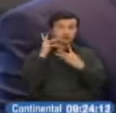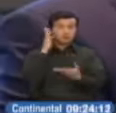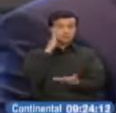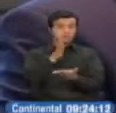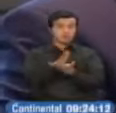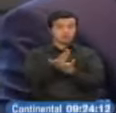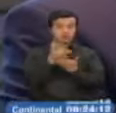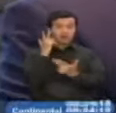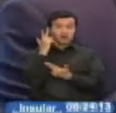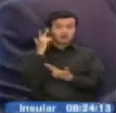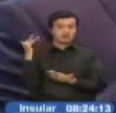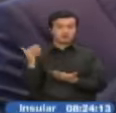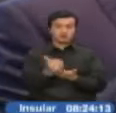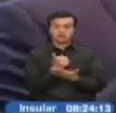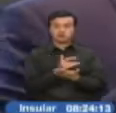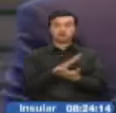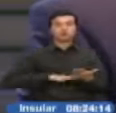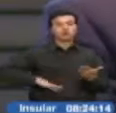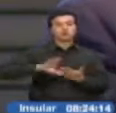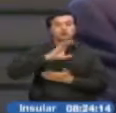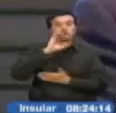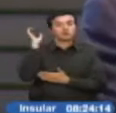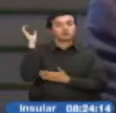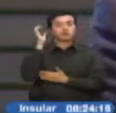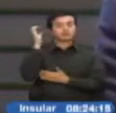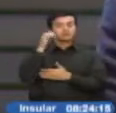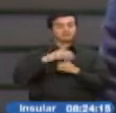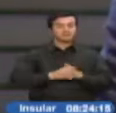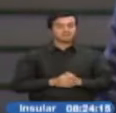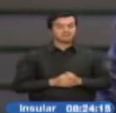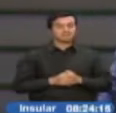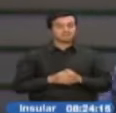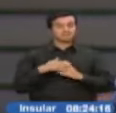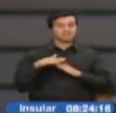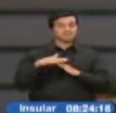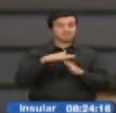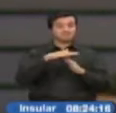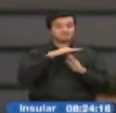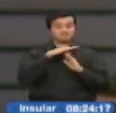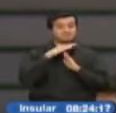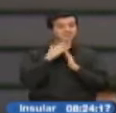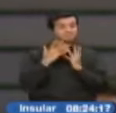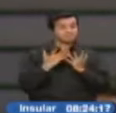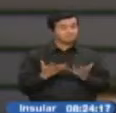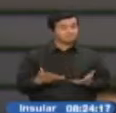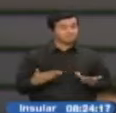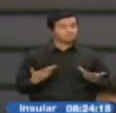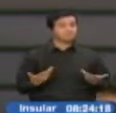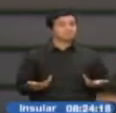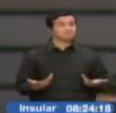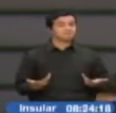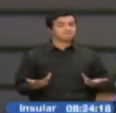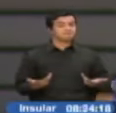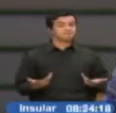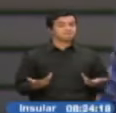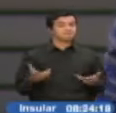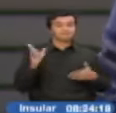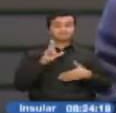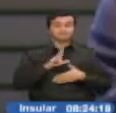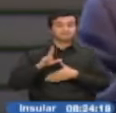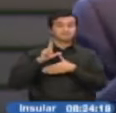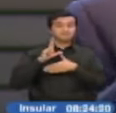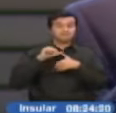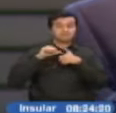y dejación de armas en Colombia. Pero la paz, queridos compatriotas de Latinoamérica